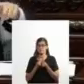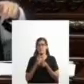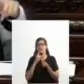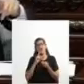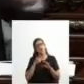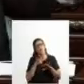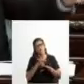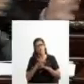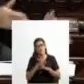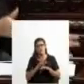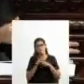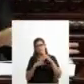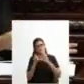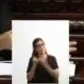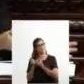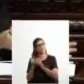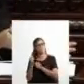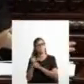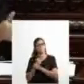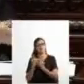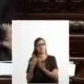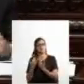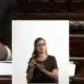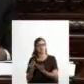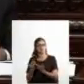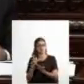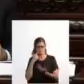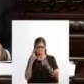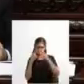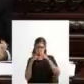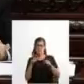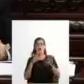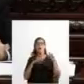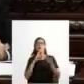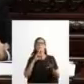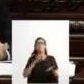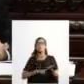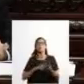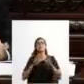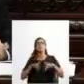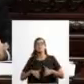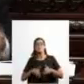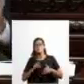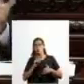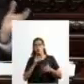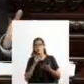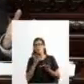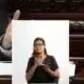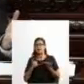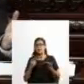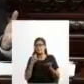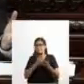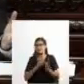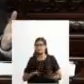ataquen esto y por el otro lado estén dando todos estos beneficios bueno, algunos hasta los que se han dado del impuesto al patrimonio ese es el doble